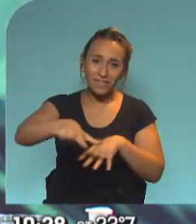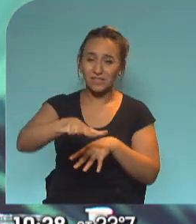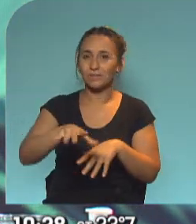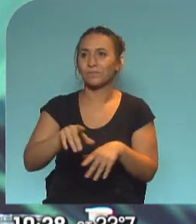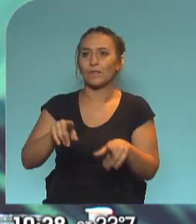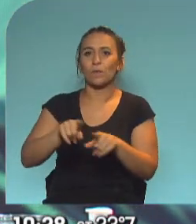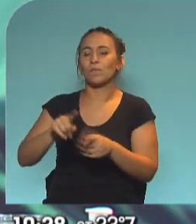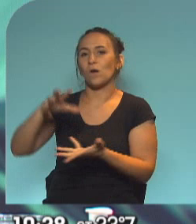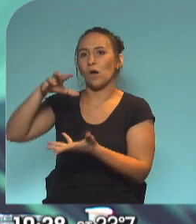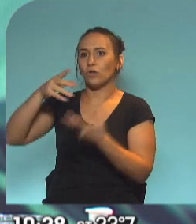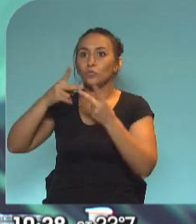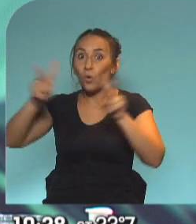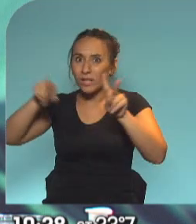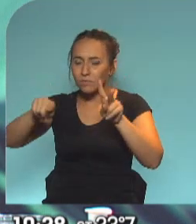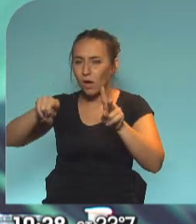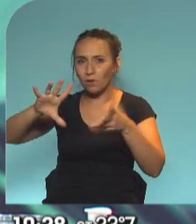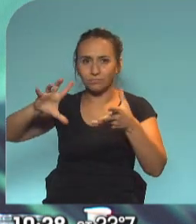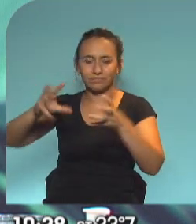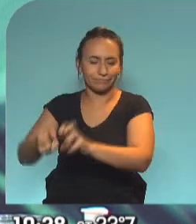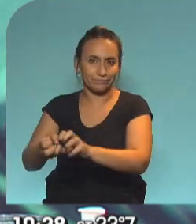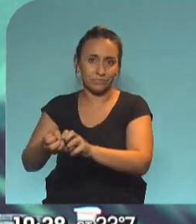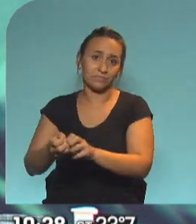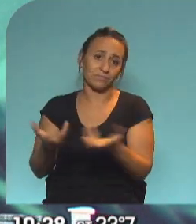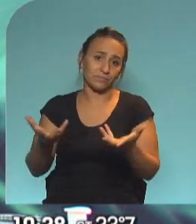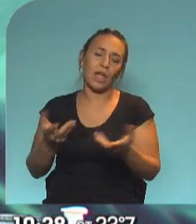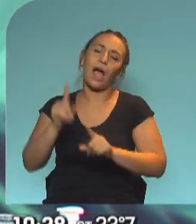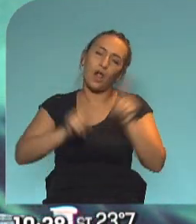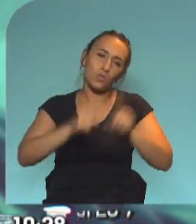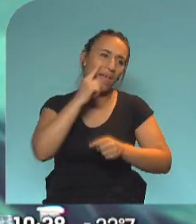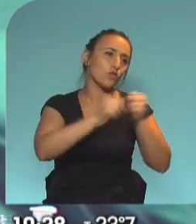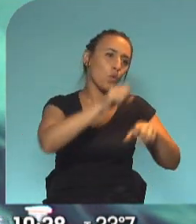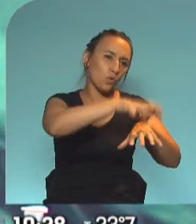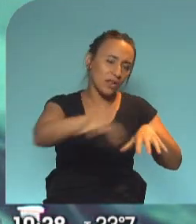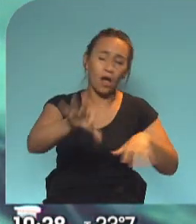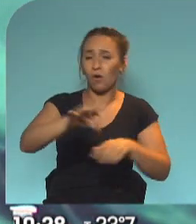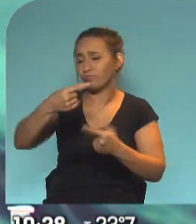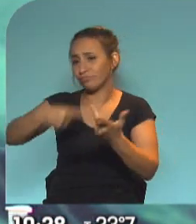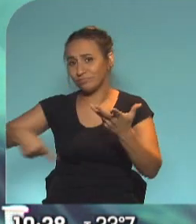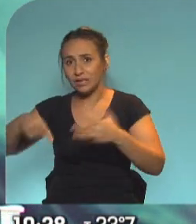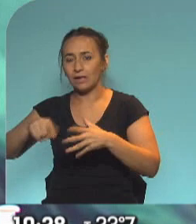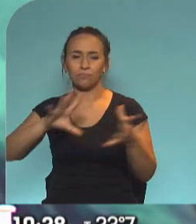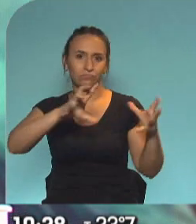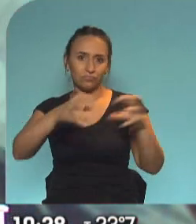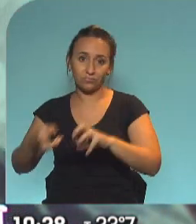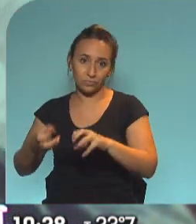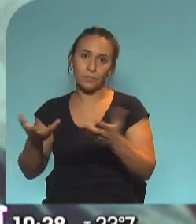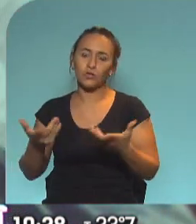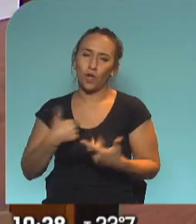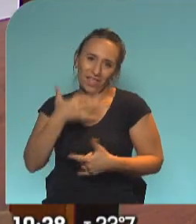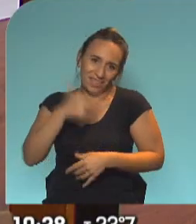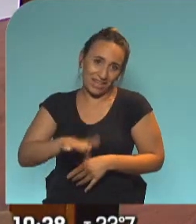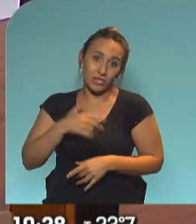del turismo absolutamente afectada. Si bien todas las industrias fueron afectadas, algunas fueron más afectadas que otras. Entonces, entiendo que puede ser un golpe